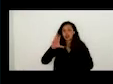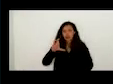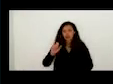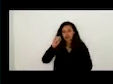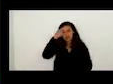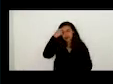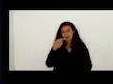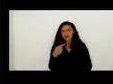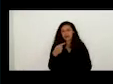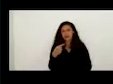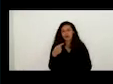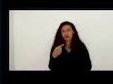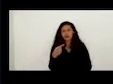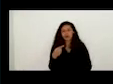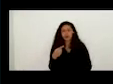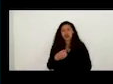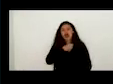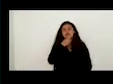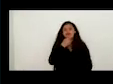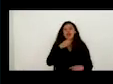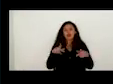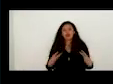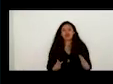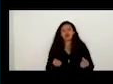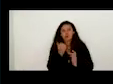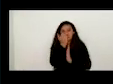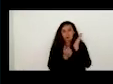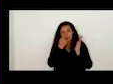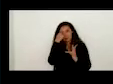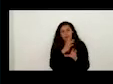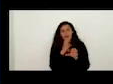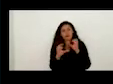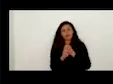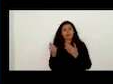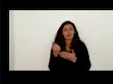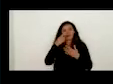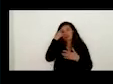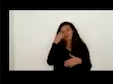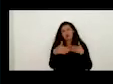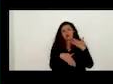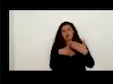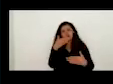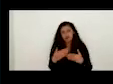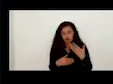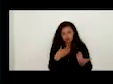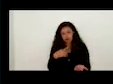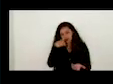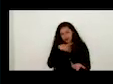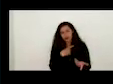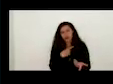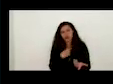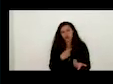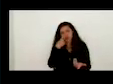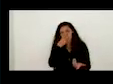productos antioxidantes y productos que ayudan en el proceso inmunológico de todas las